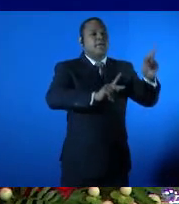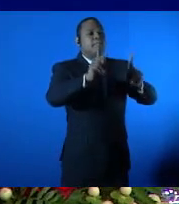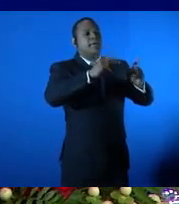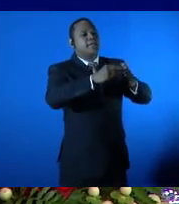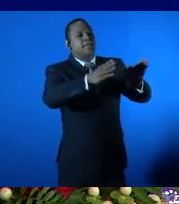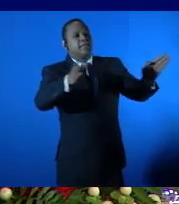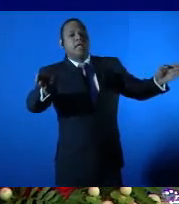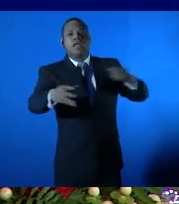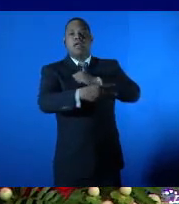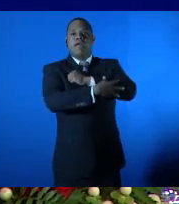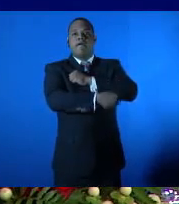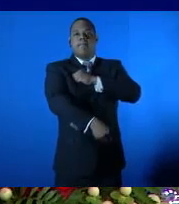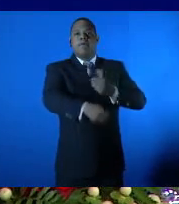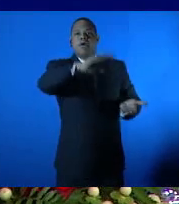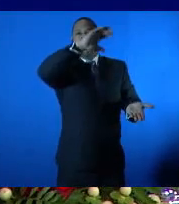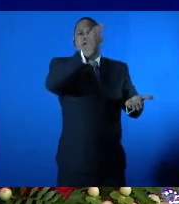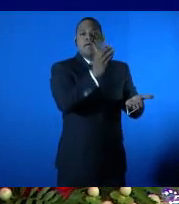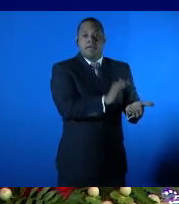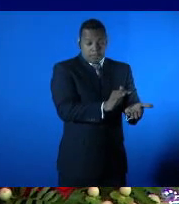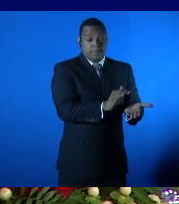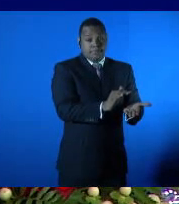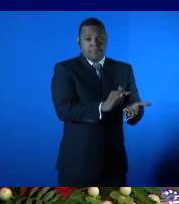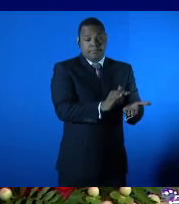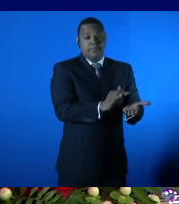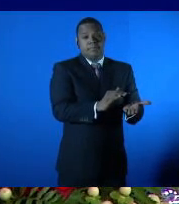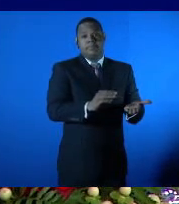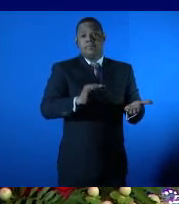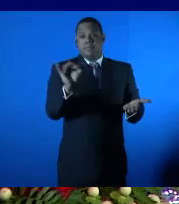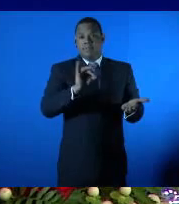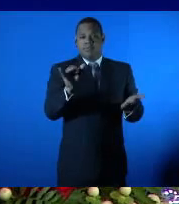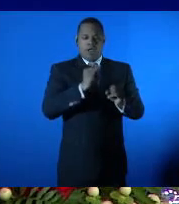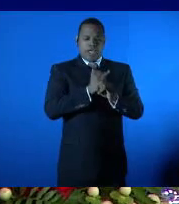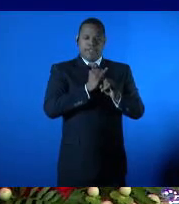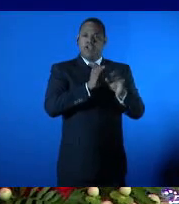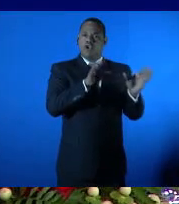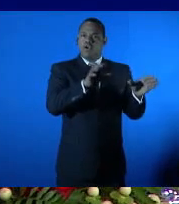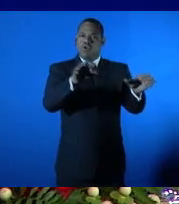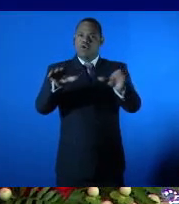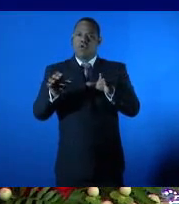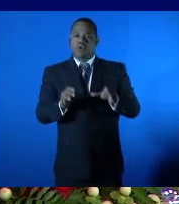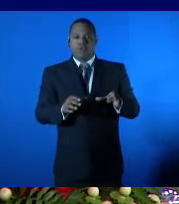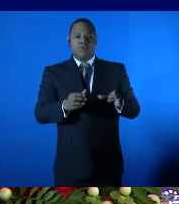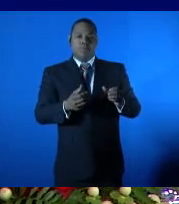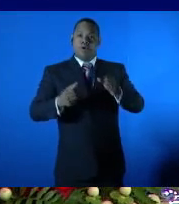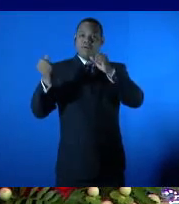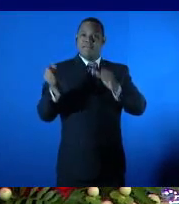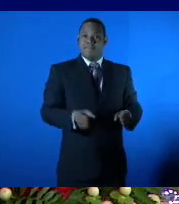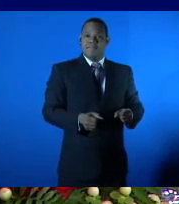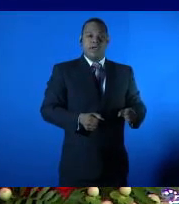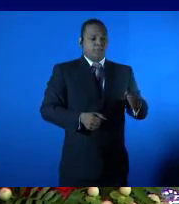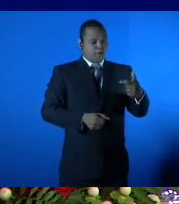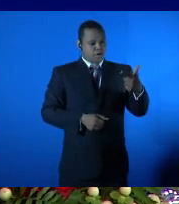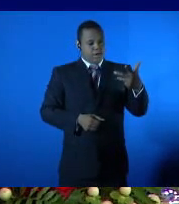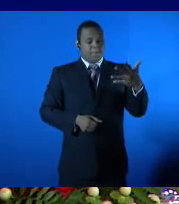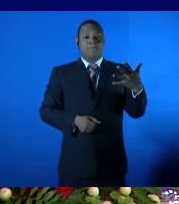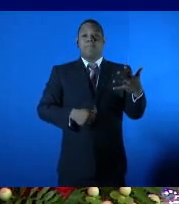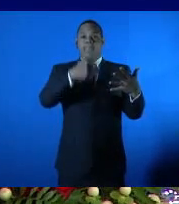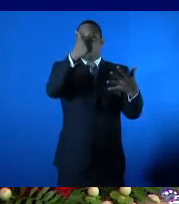de la pobreza y, por supuesto, el fortalecimiento institucional. Dentro de este contexto